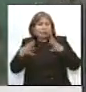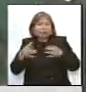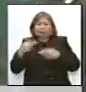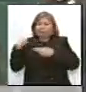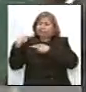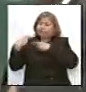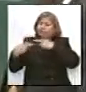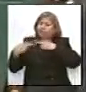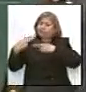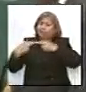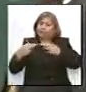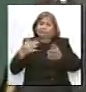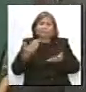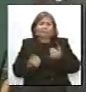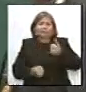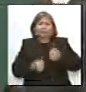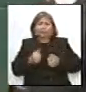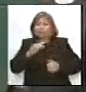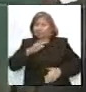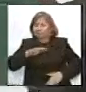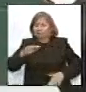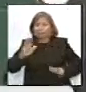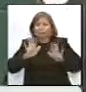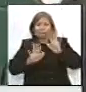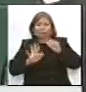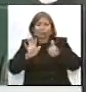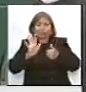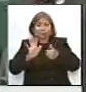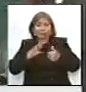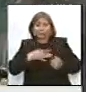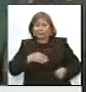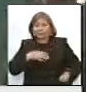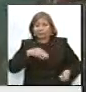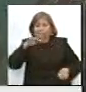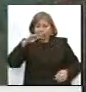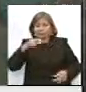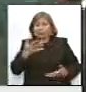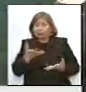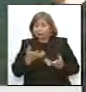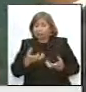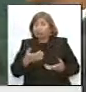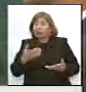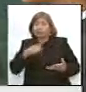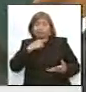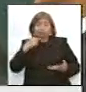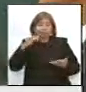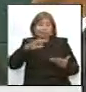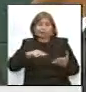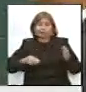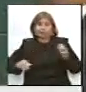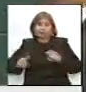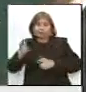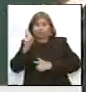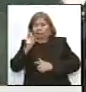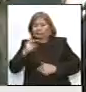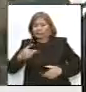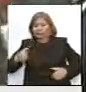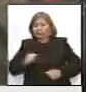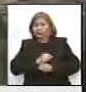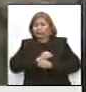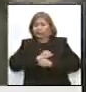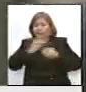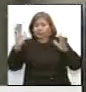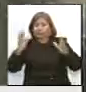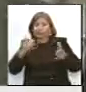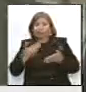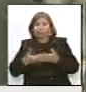héroes, dentro de la cual había un niño de 16 años que prefirió morir volando una batería de pólvora antes